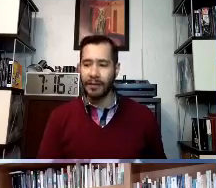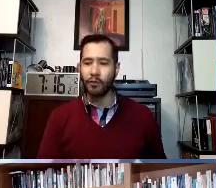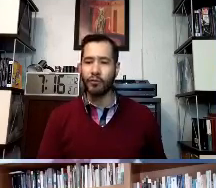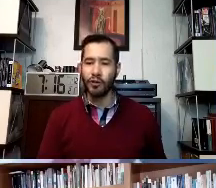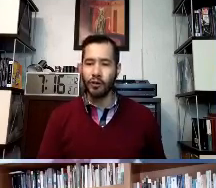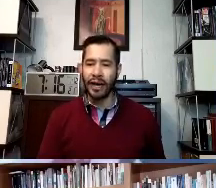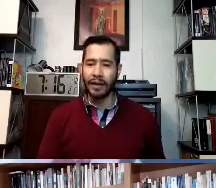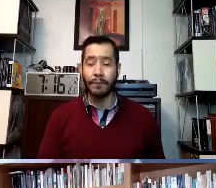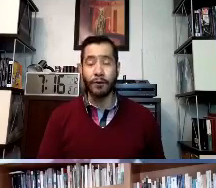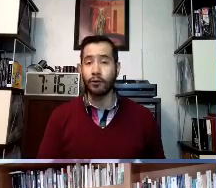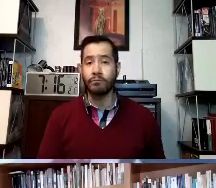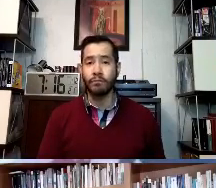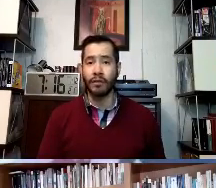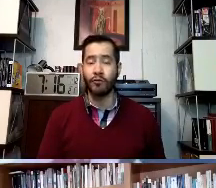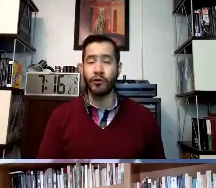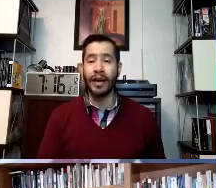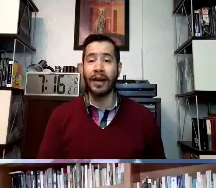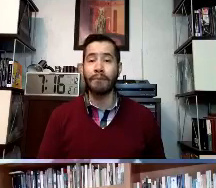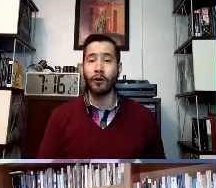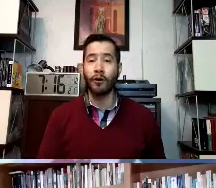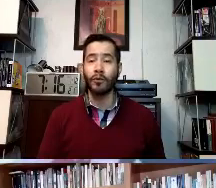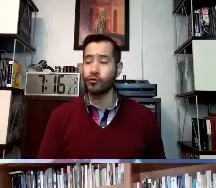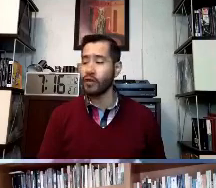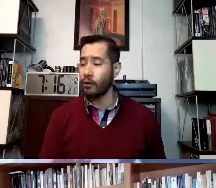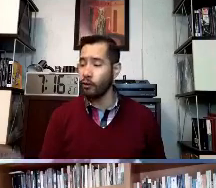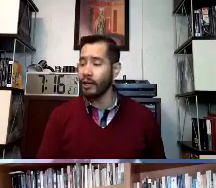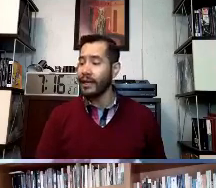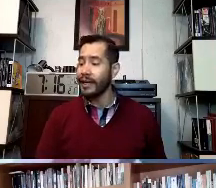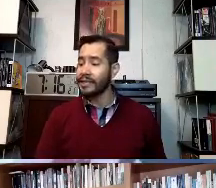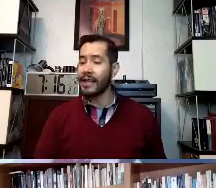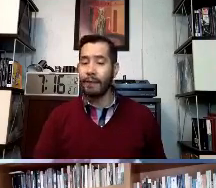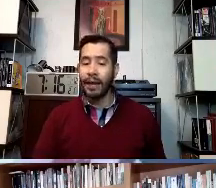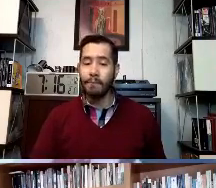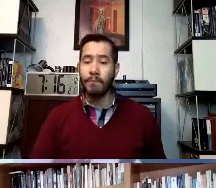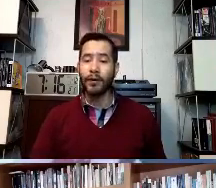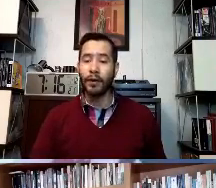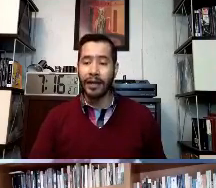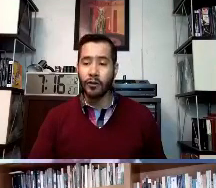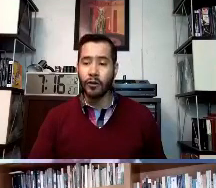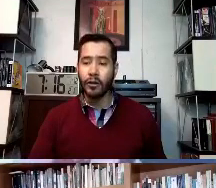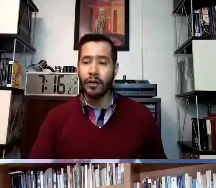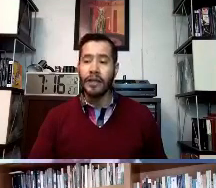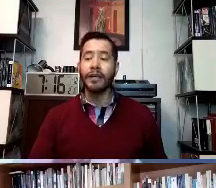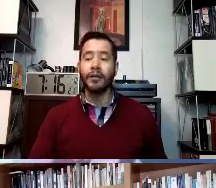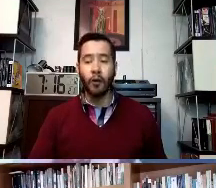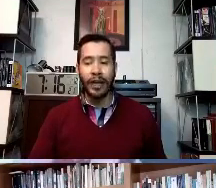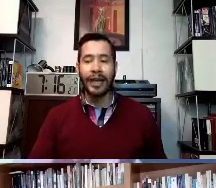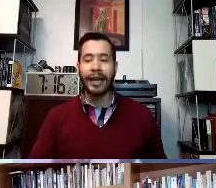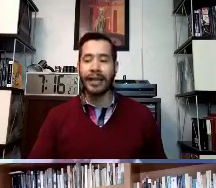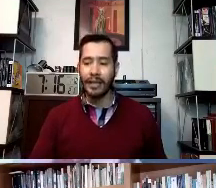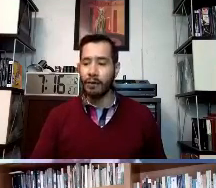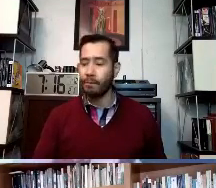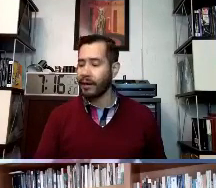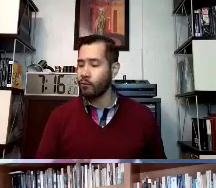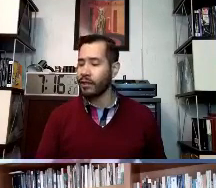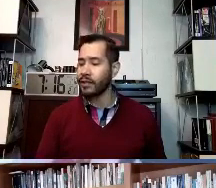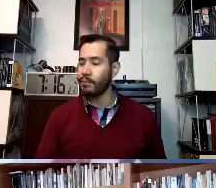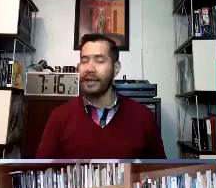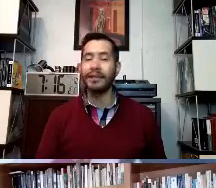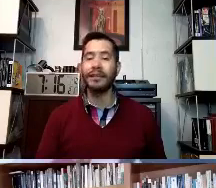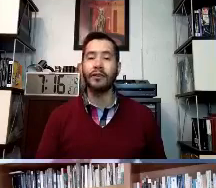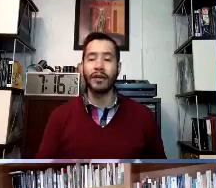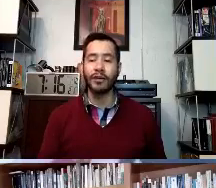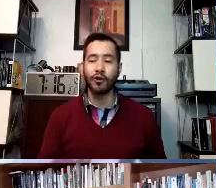experimento funcionaria pero funcionara pero como su salud estaba empeorando y no era elegible para un